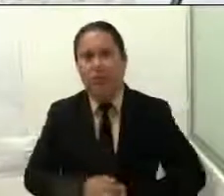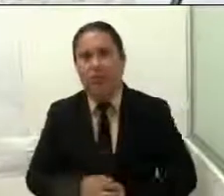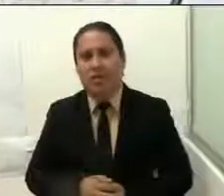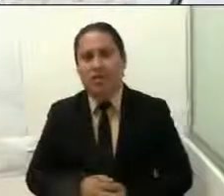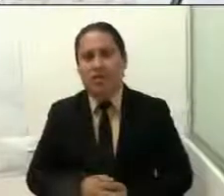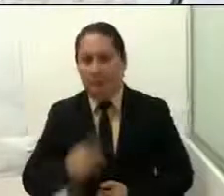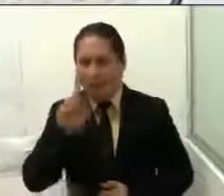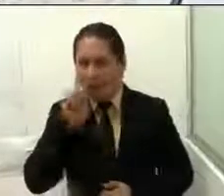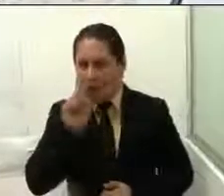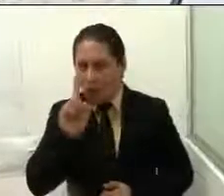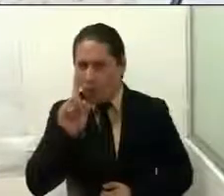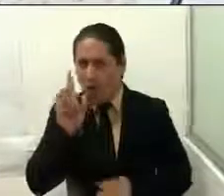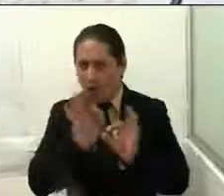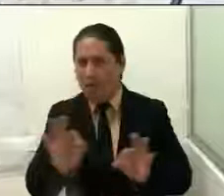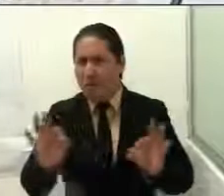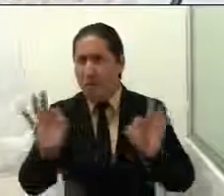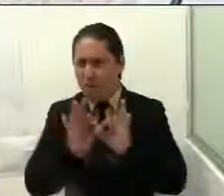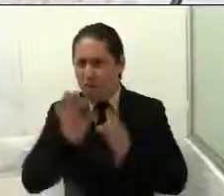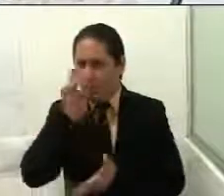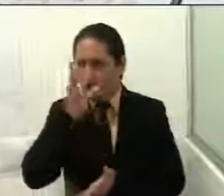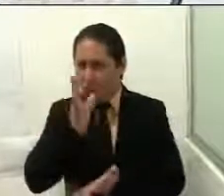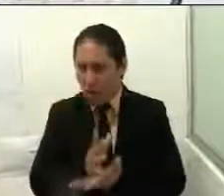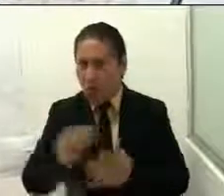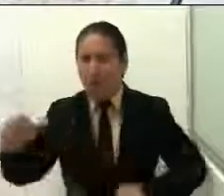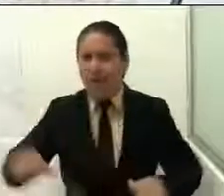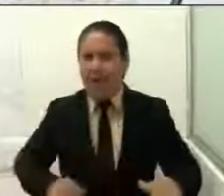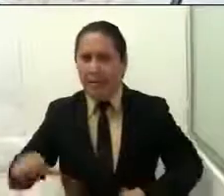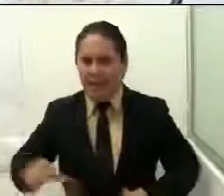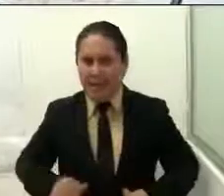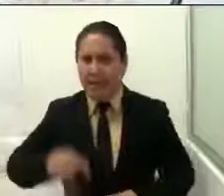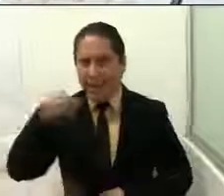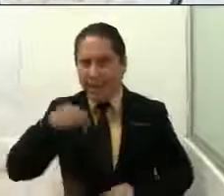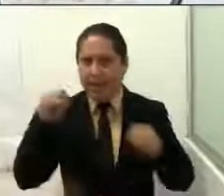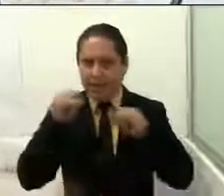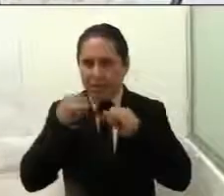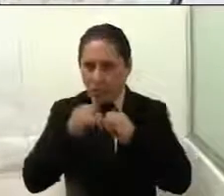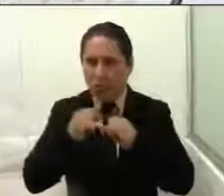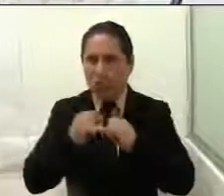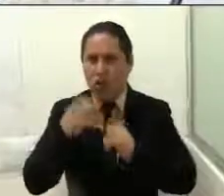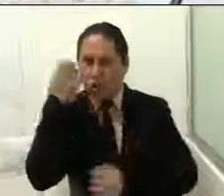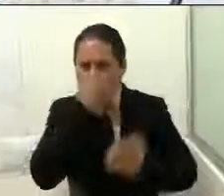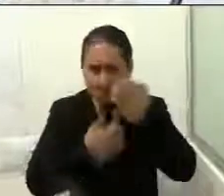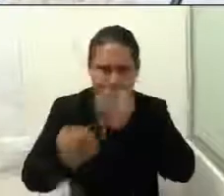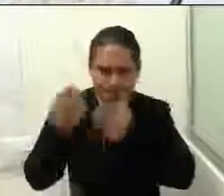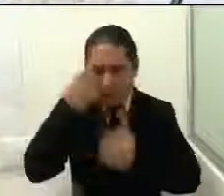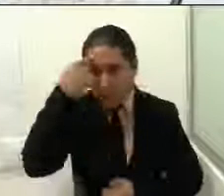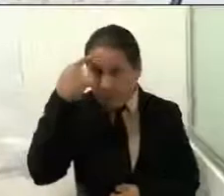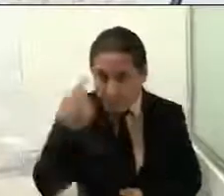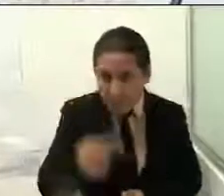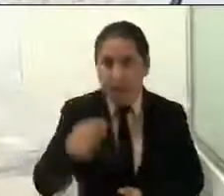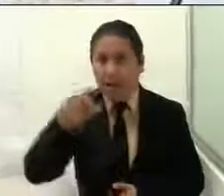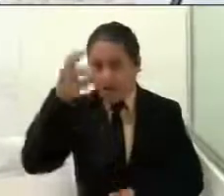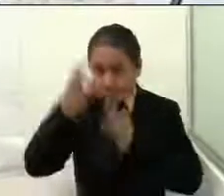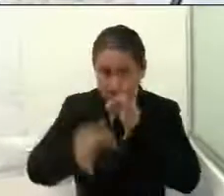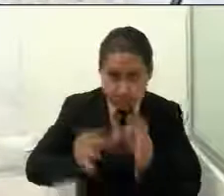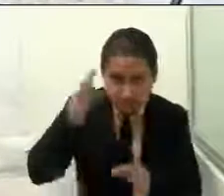para el éxito de las acciones que estas agencias son evaluadas para garantizar que se cumplan